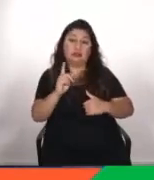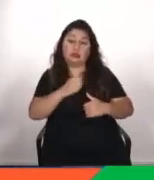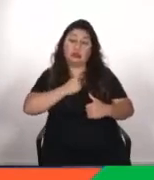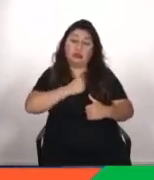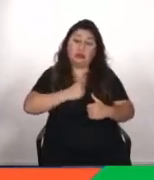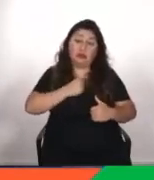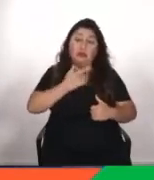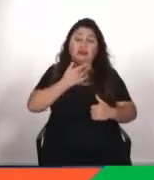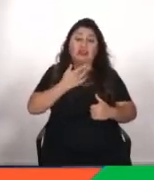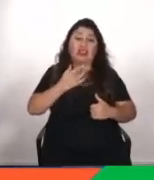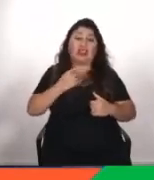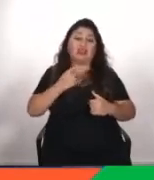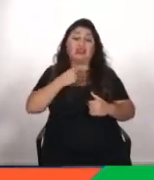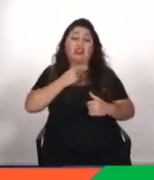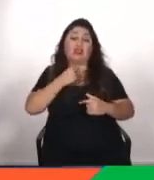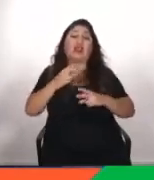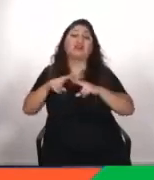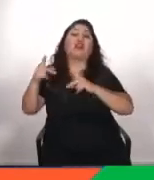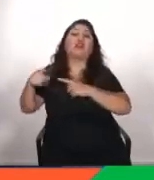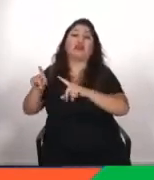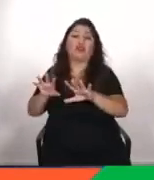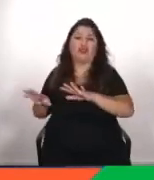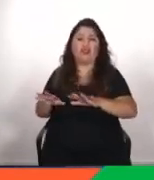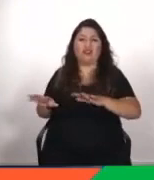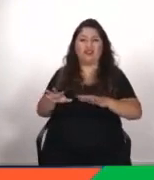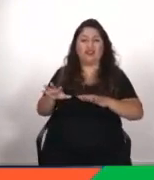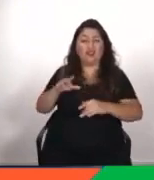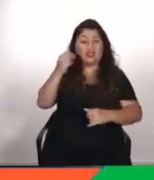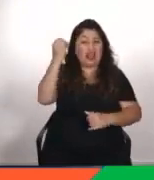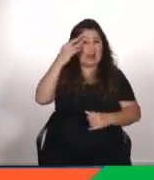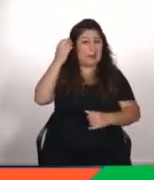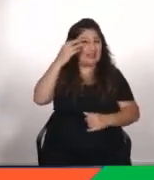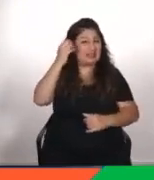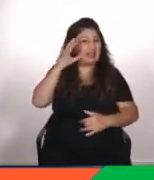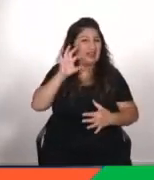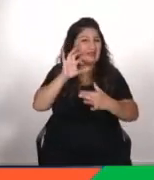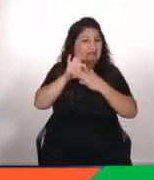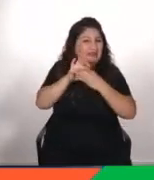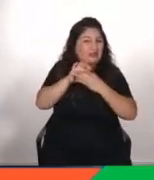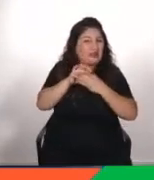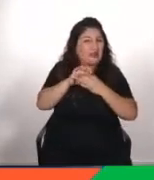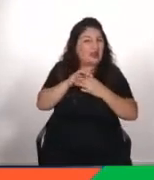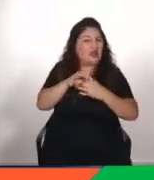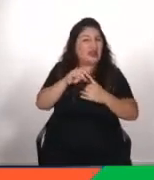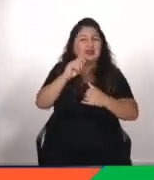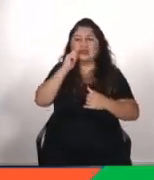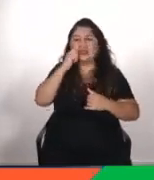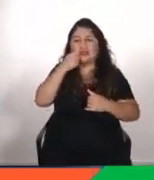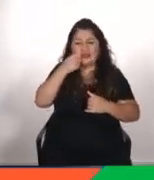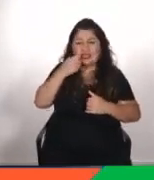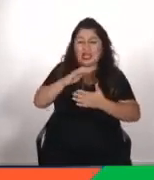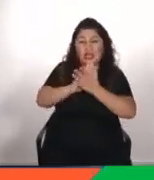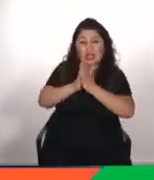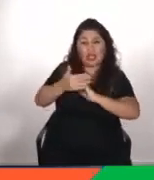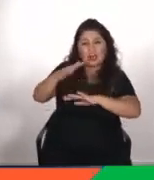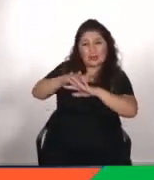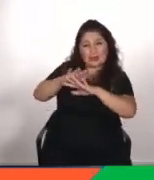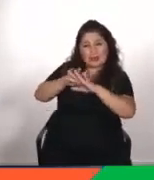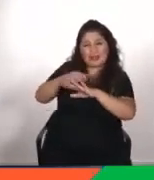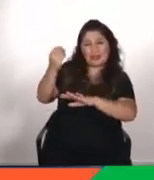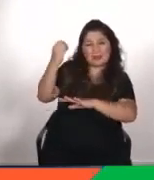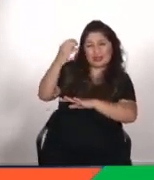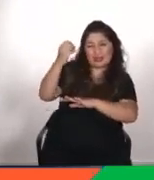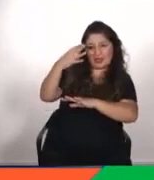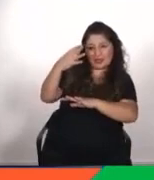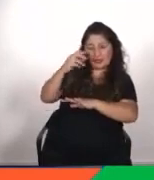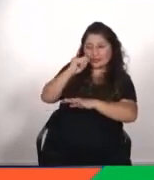la felicidad que nos proporciona el aprendizaje entiendo que tiene más que ver con el sentido, con que aquello que aprendemos nos aporte sentido a nuestra vida,